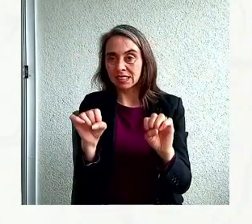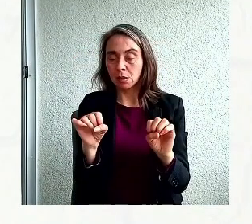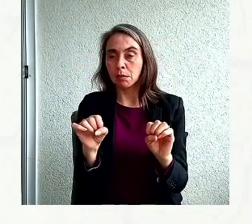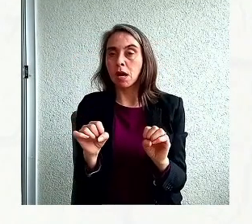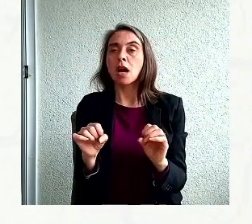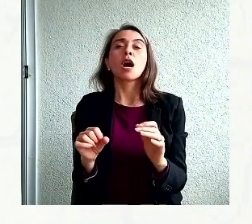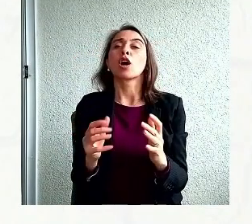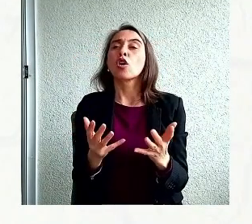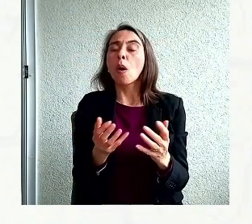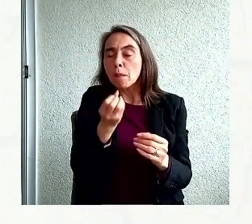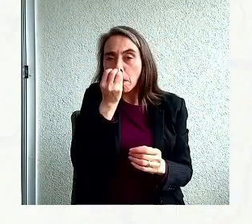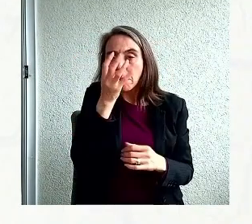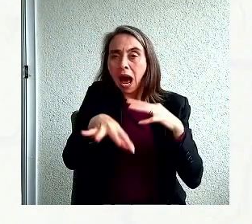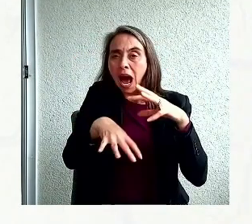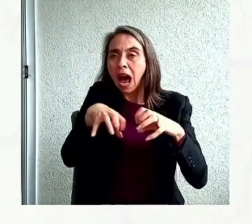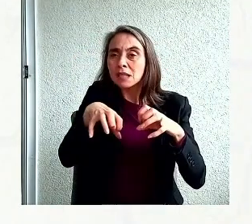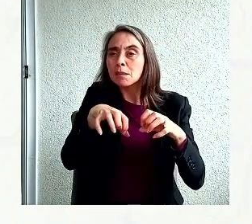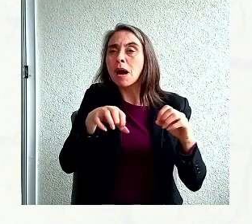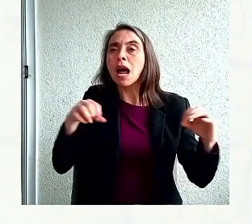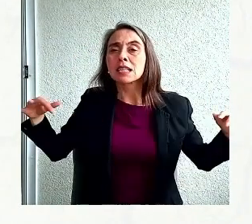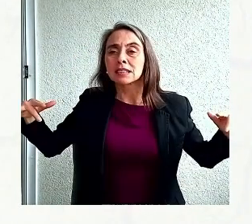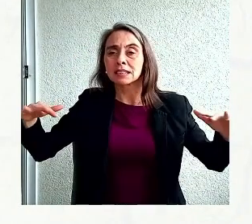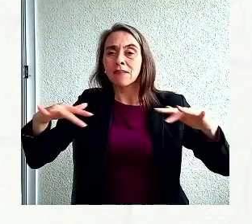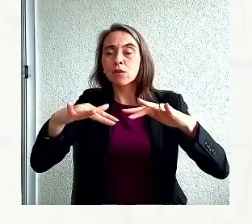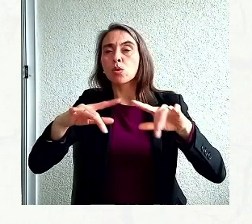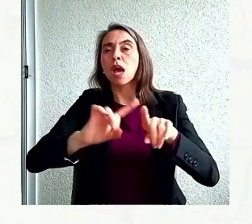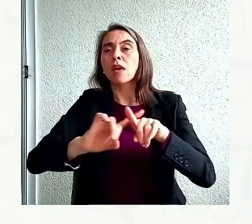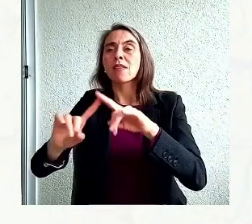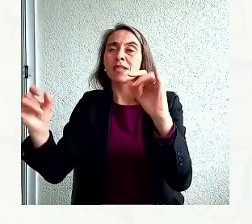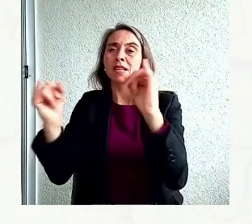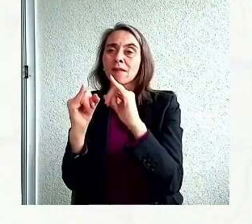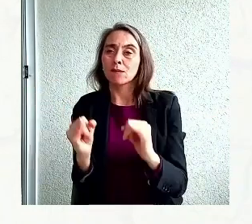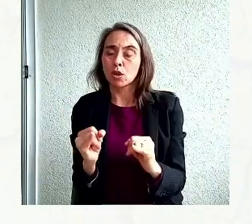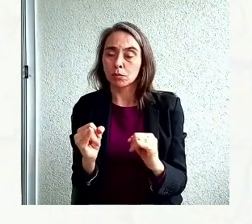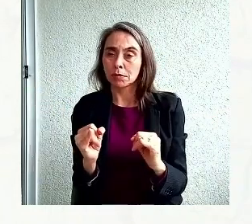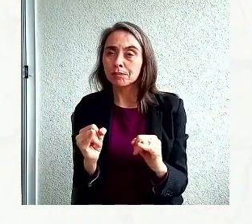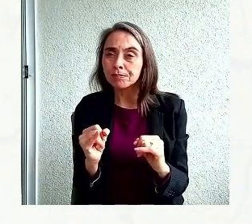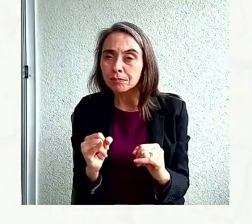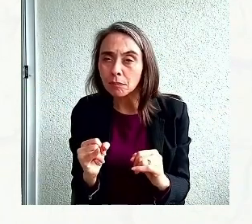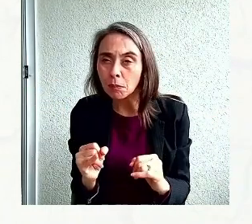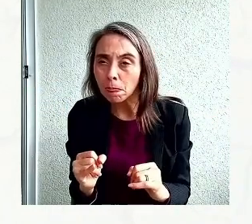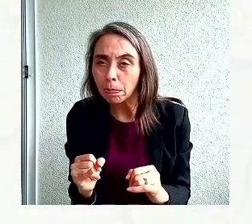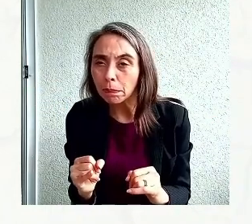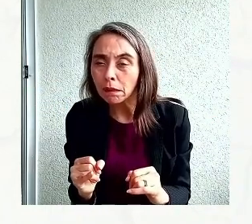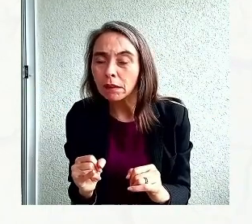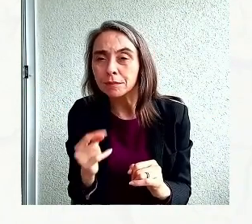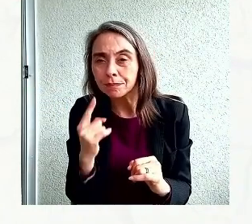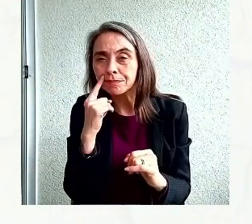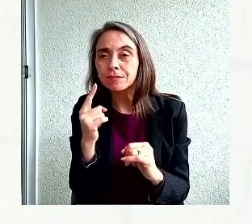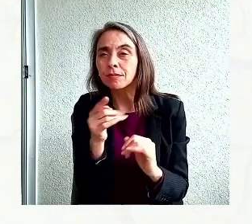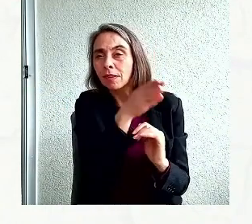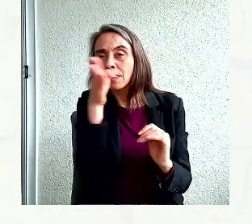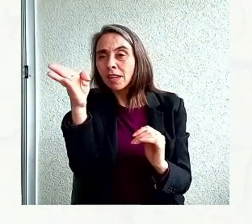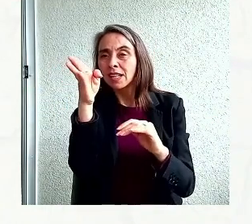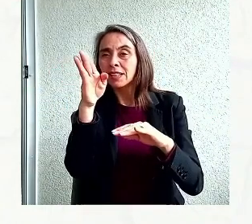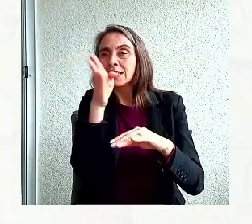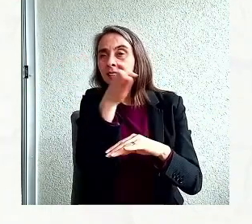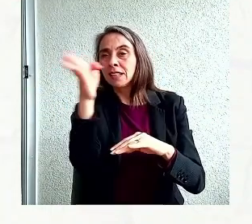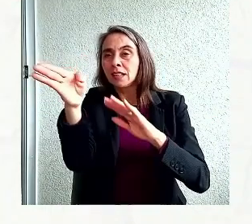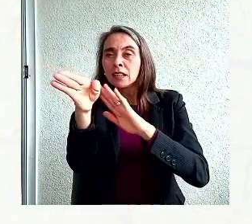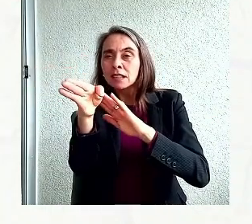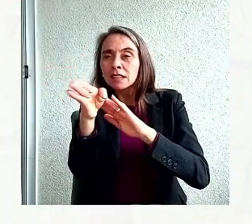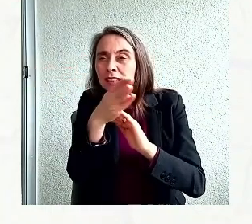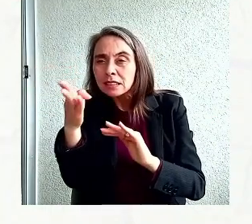la parte de la izquierda están los diferentes Antarctic Gateway, que son las